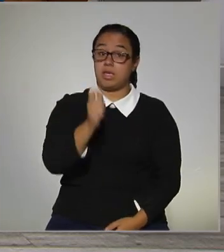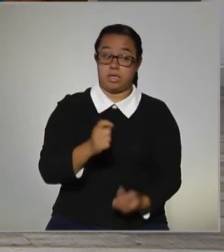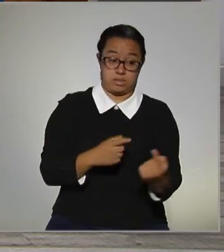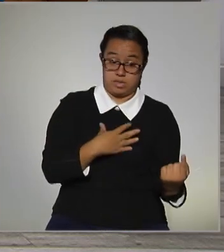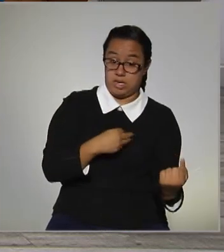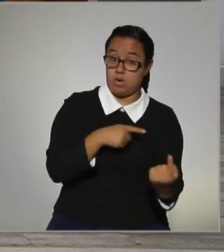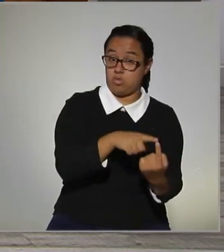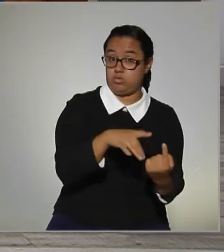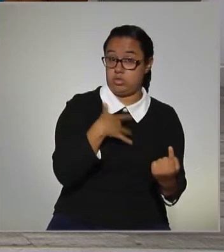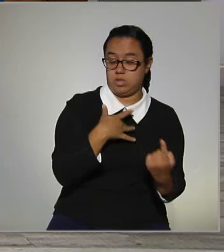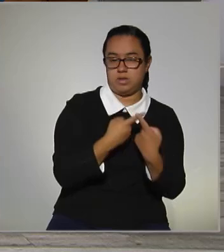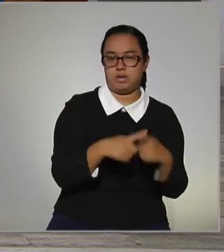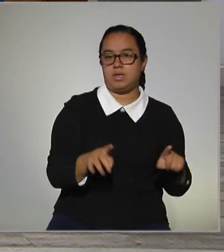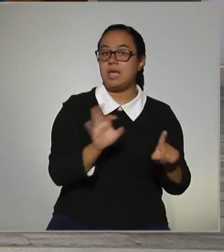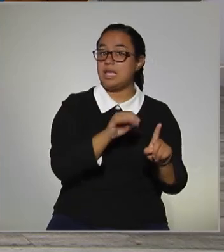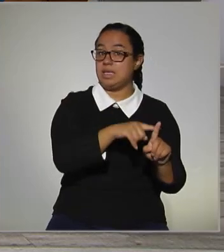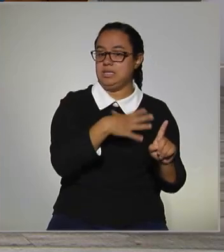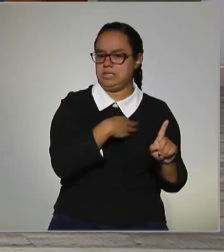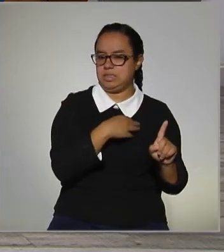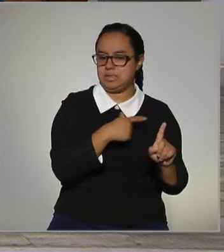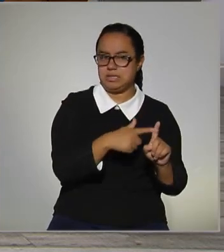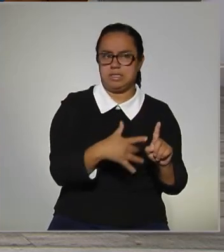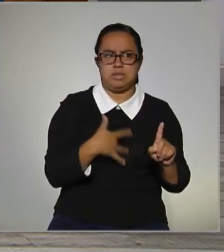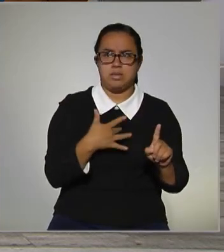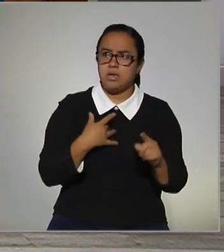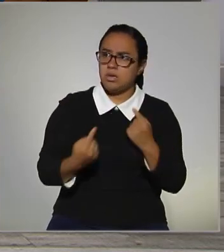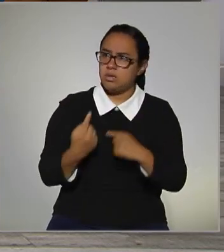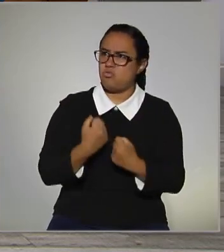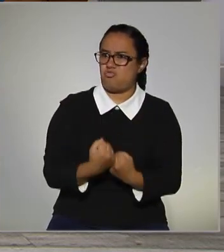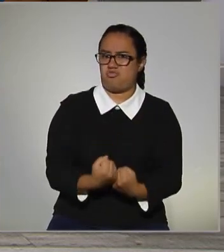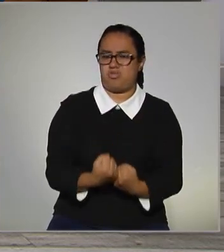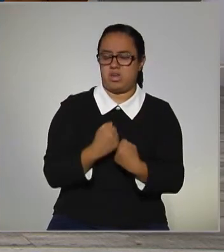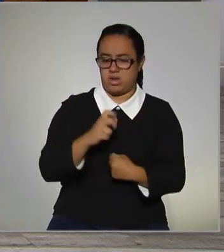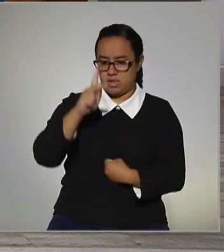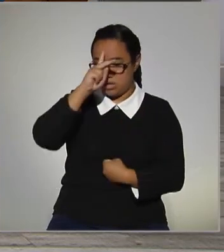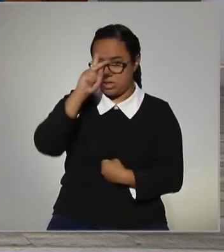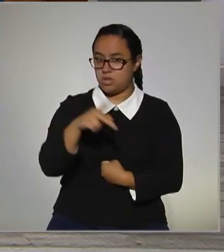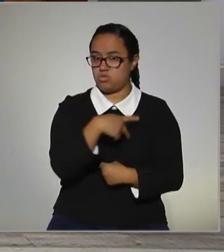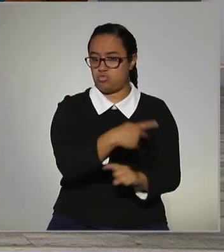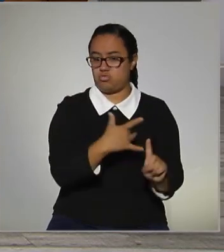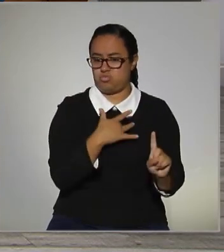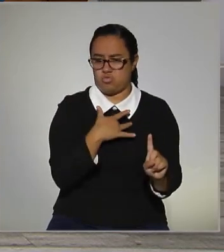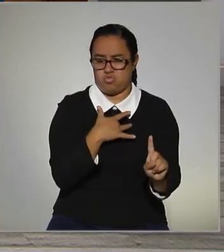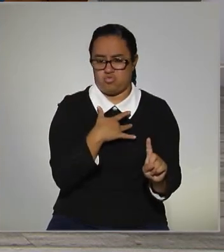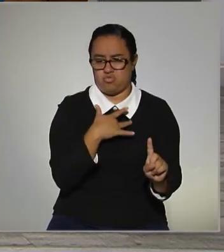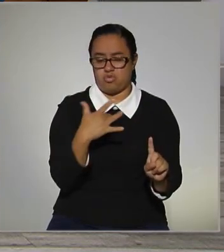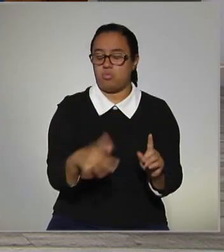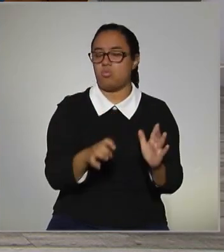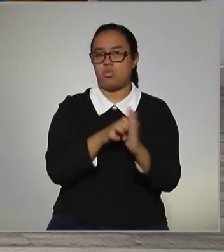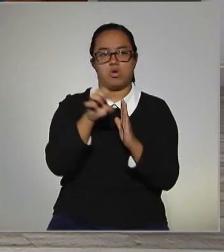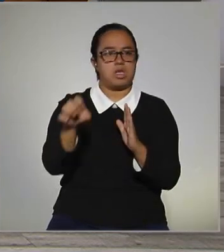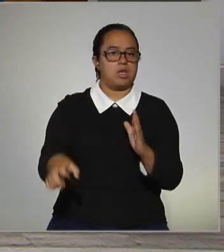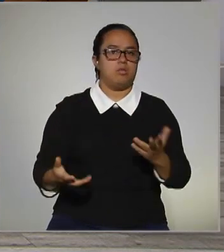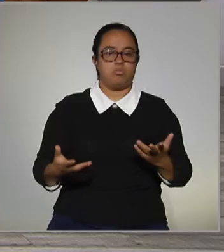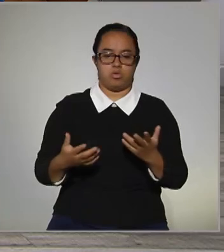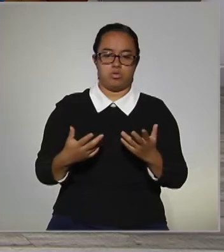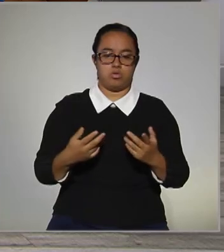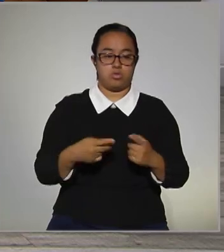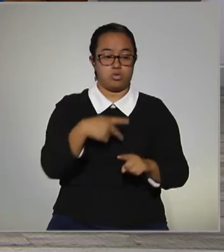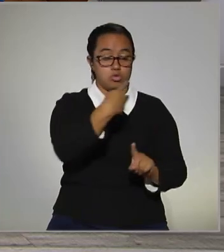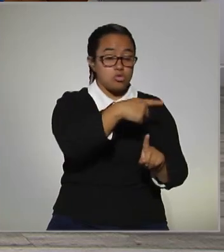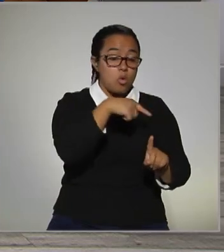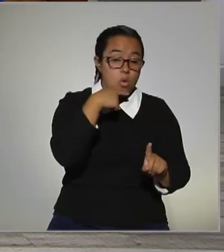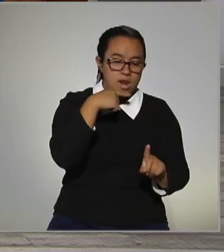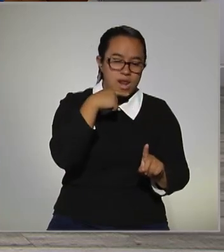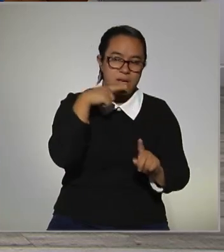para mi hijo. Para mi hijo quizás es muy, muy fuerte, ¿no? Para mi hijo es muy doloroso que le roben su lápiz